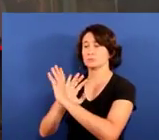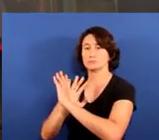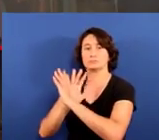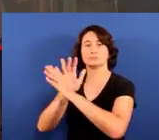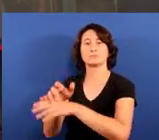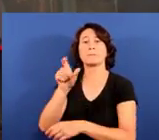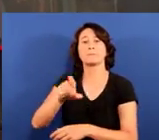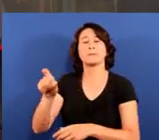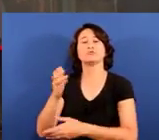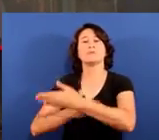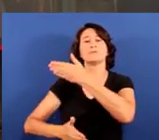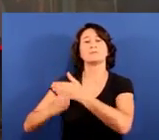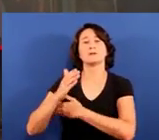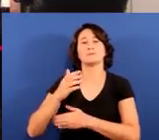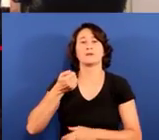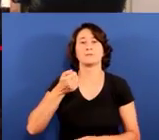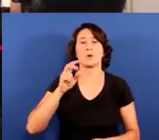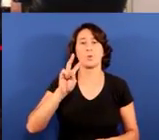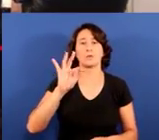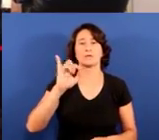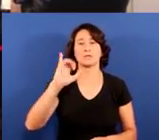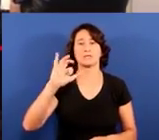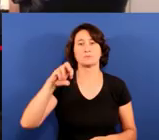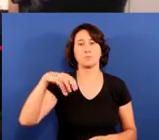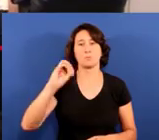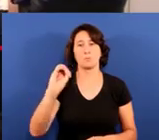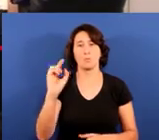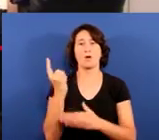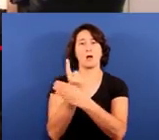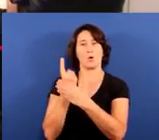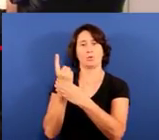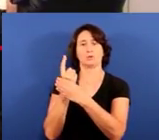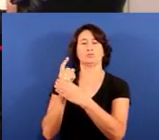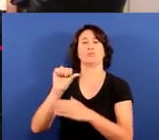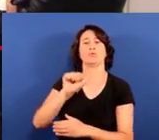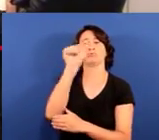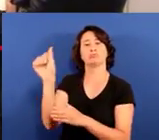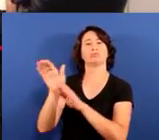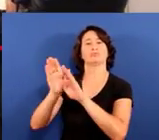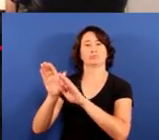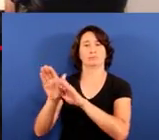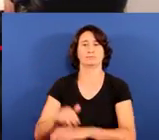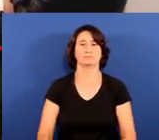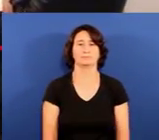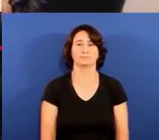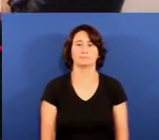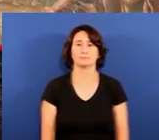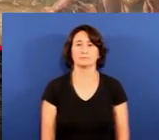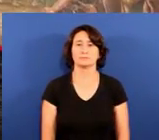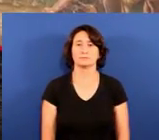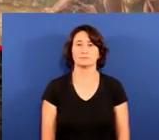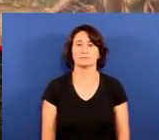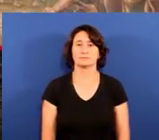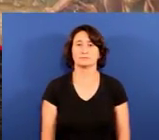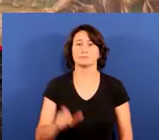en muchos ayuntamientos han despertado el interés de diferentes países y del Banco Mundial. Los representantes del Banco Mundial